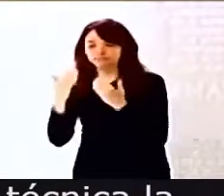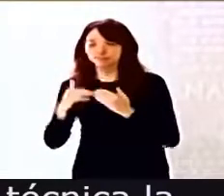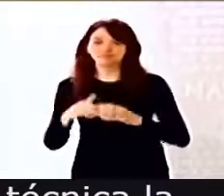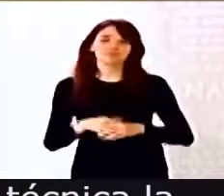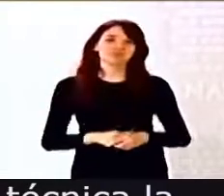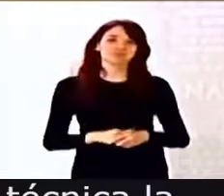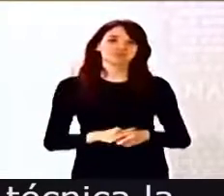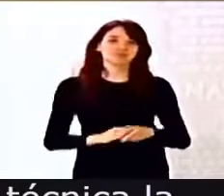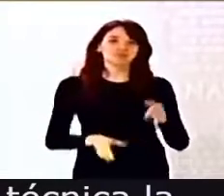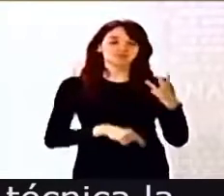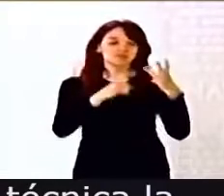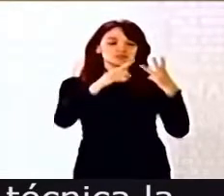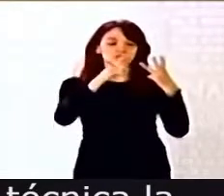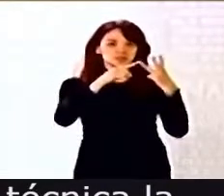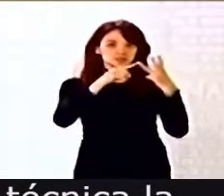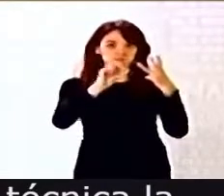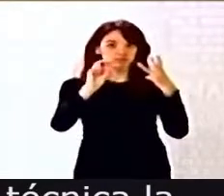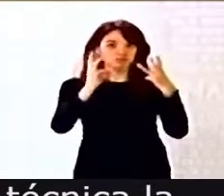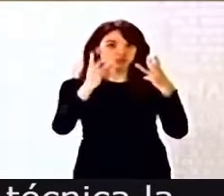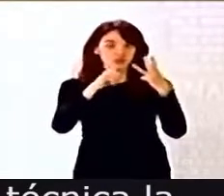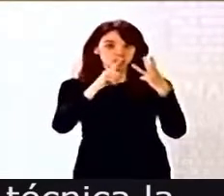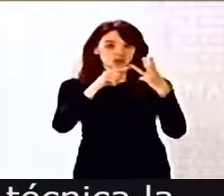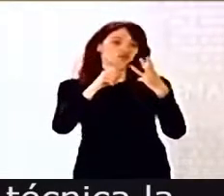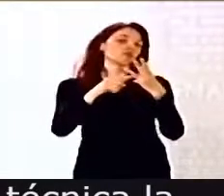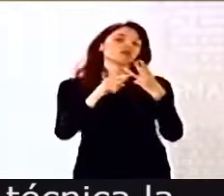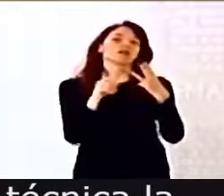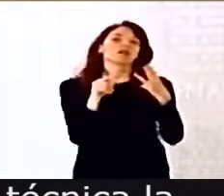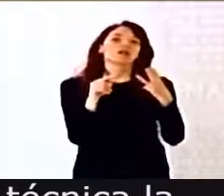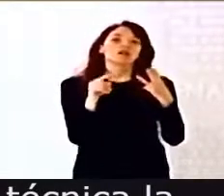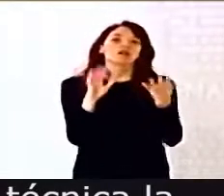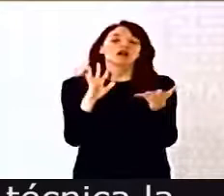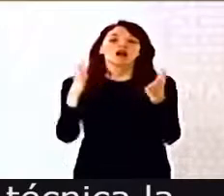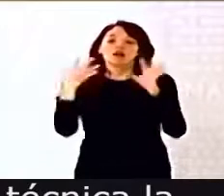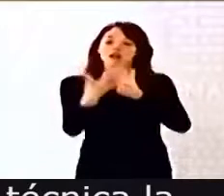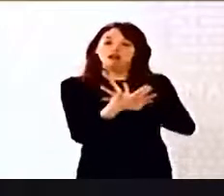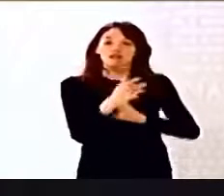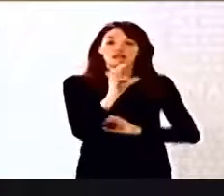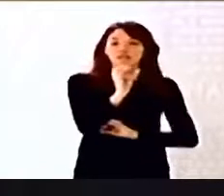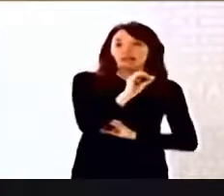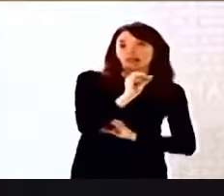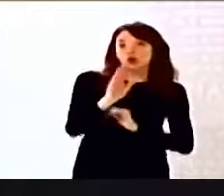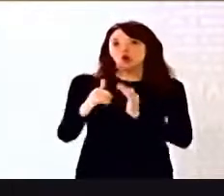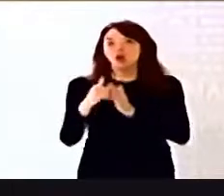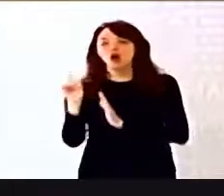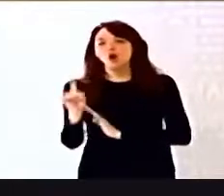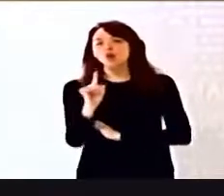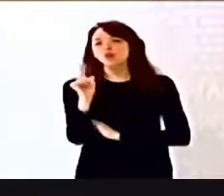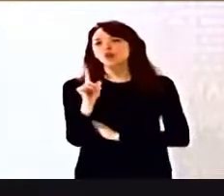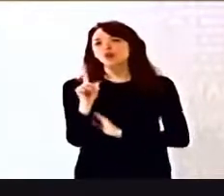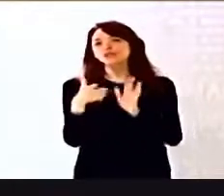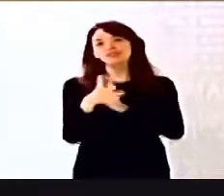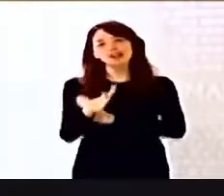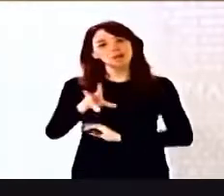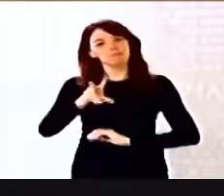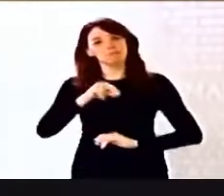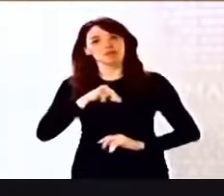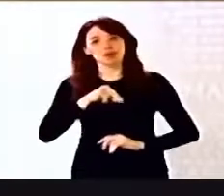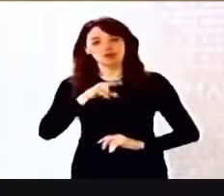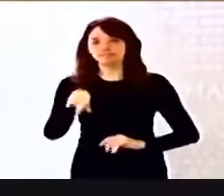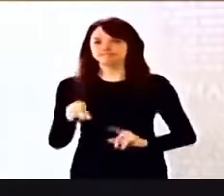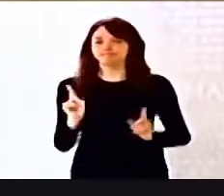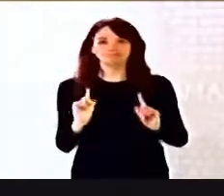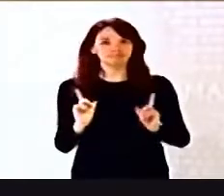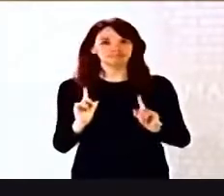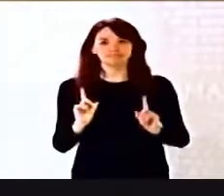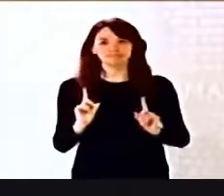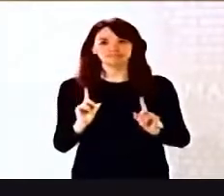En tercer lugar, el tránsito de la fase 0 a la fase 1 no es ningún premio,